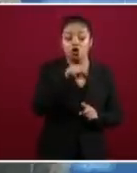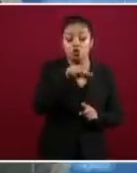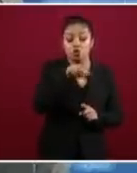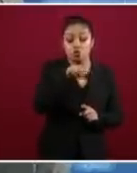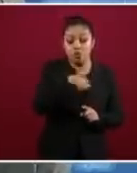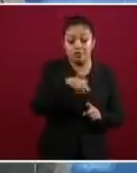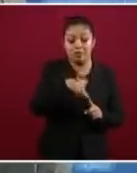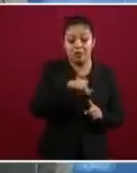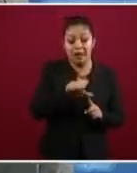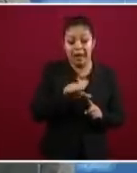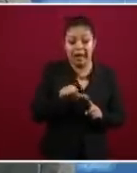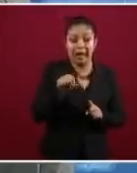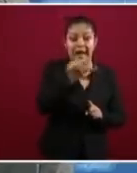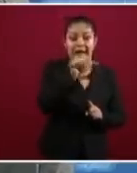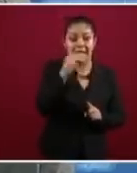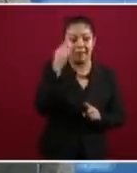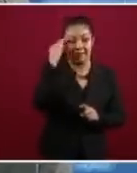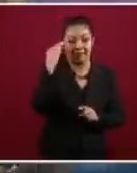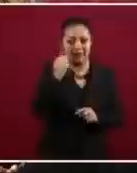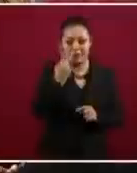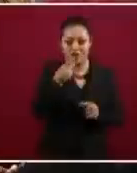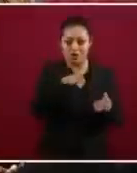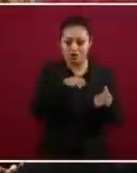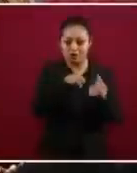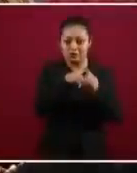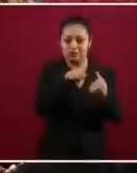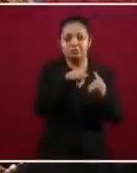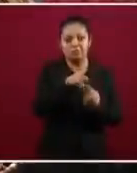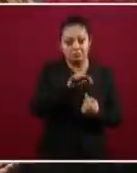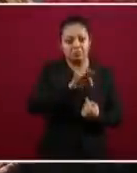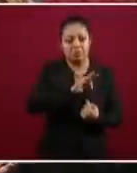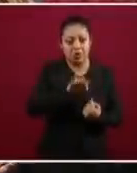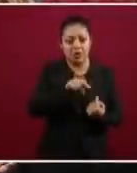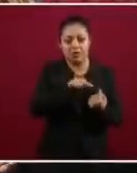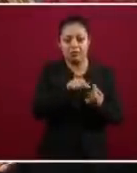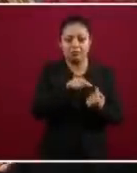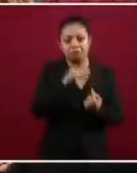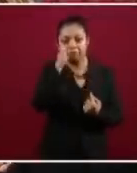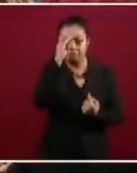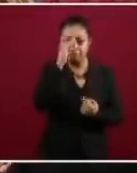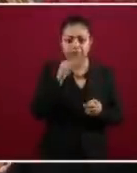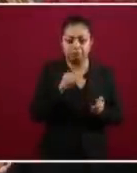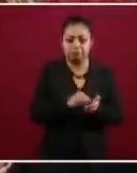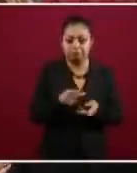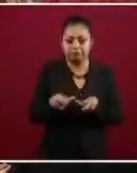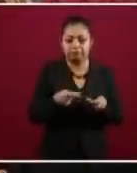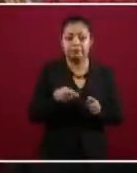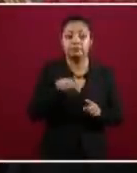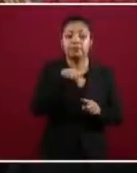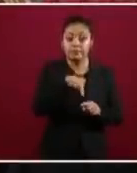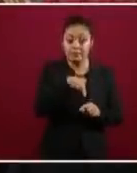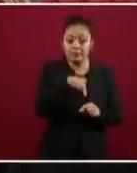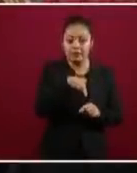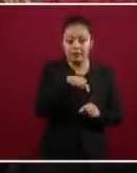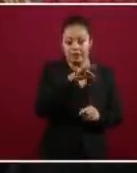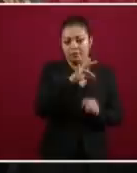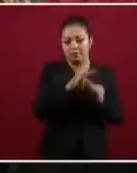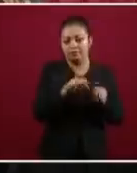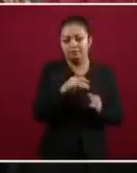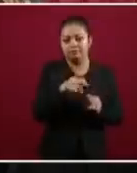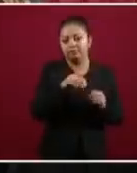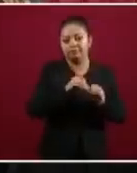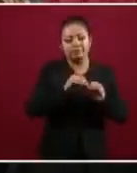Mérida sea también doble vía. O sea, hay condiciones de mercado para esos dos trayectos. Y de Tulum, ya, bueno, obviamente pasamos